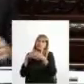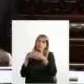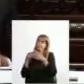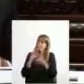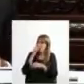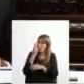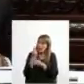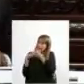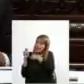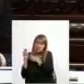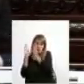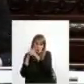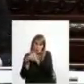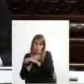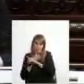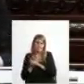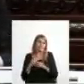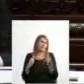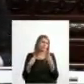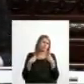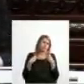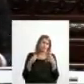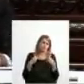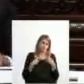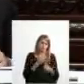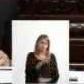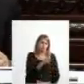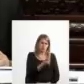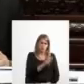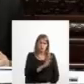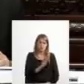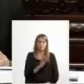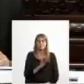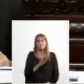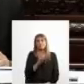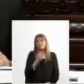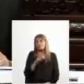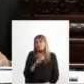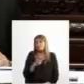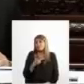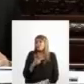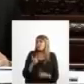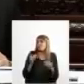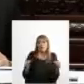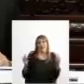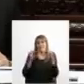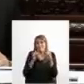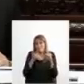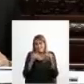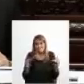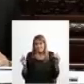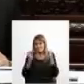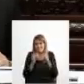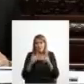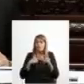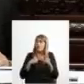mercado. Se cansó. Y se cansó porque el esfuerzo no es parejo. Se cansó